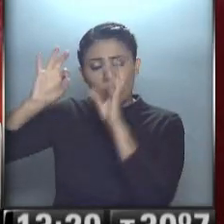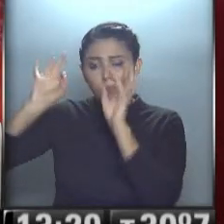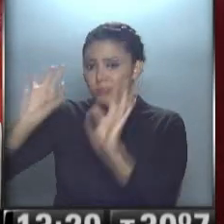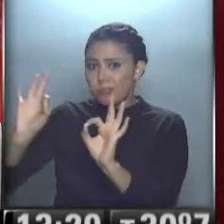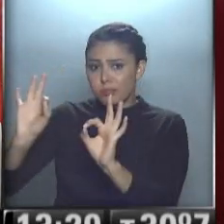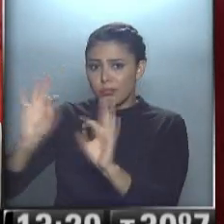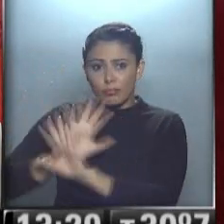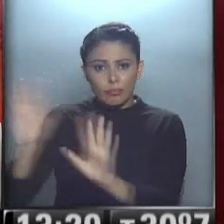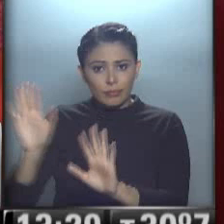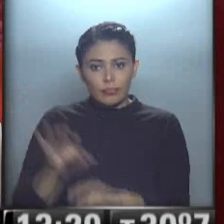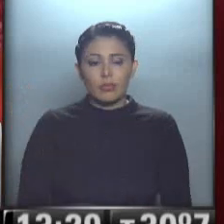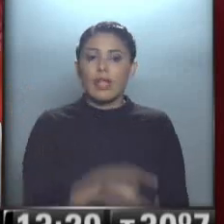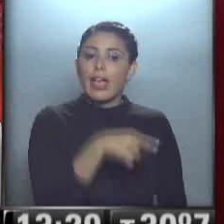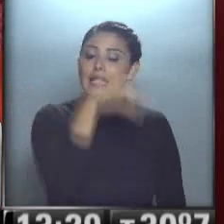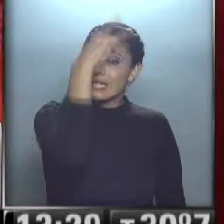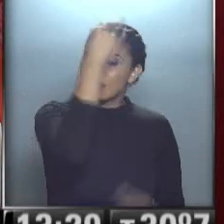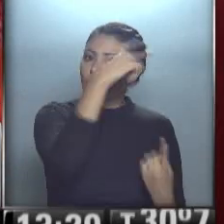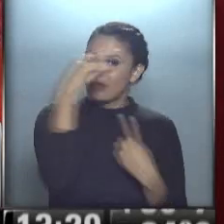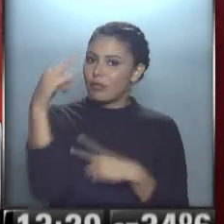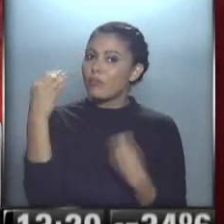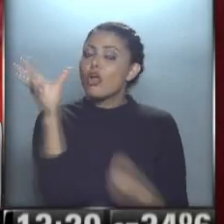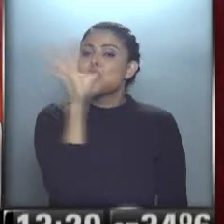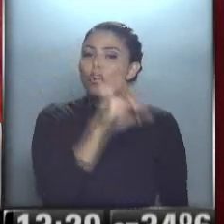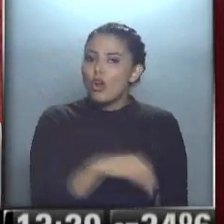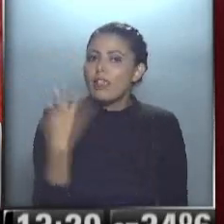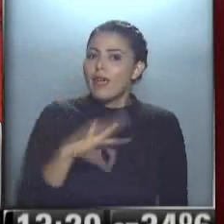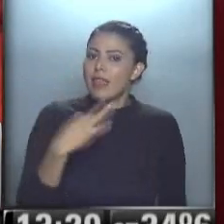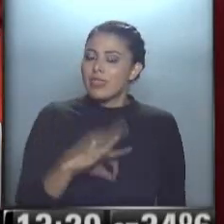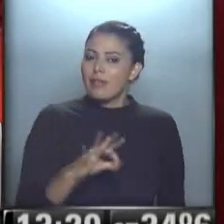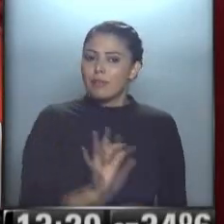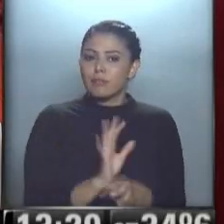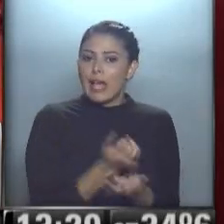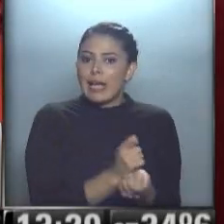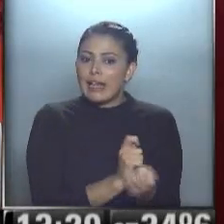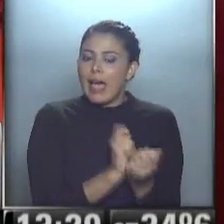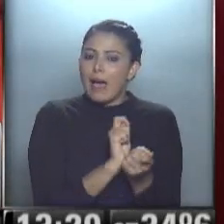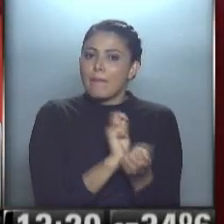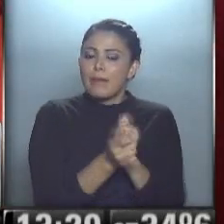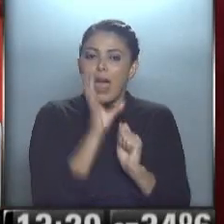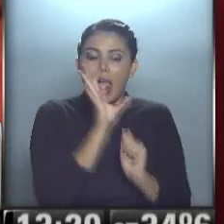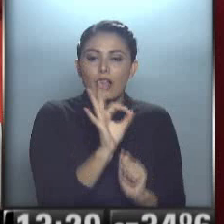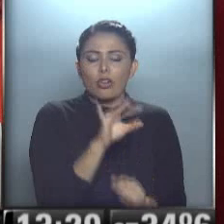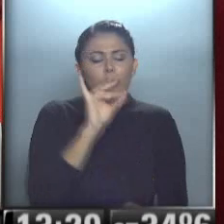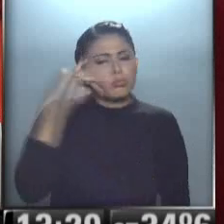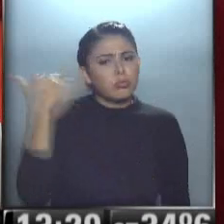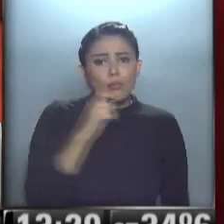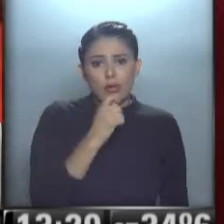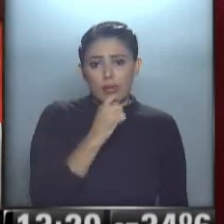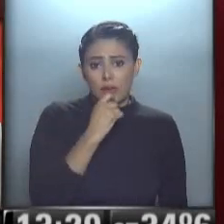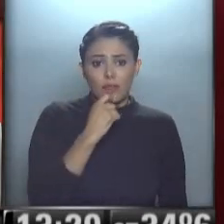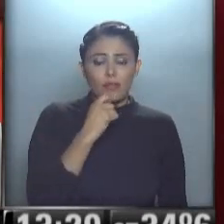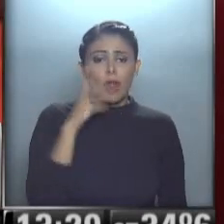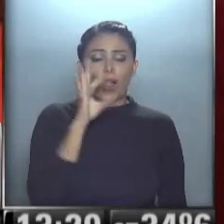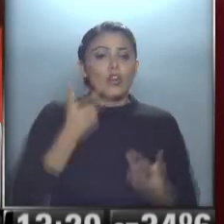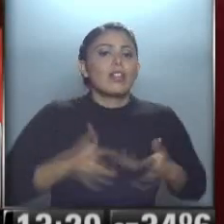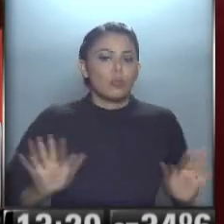grabado, ahí está. En teatro, todos los días tenés que renovar algo tan complejo como es la espontaneidad,